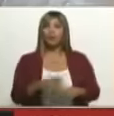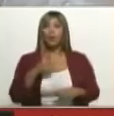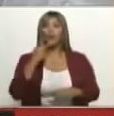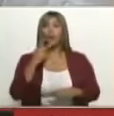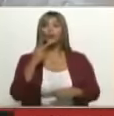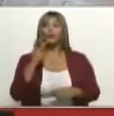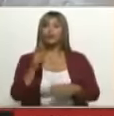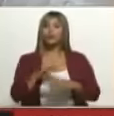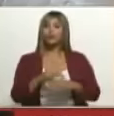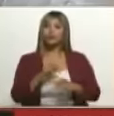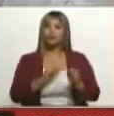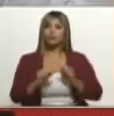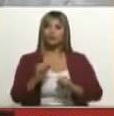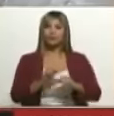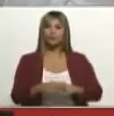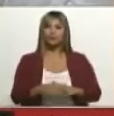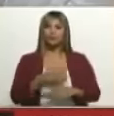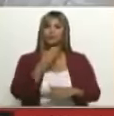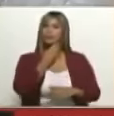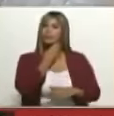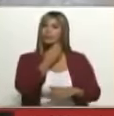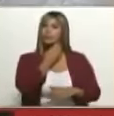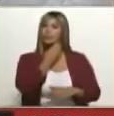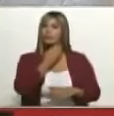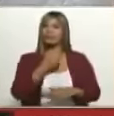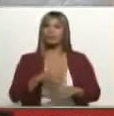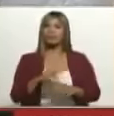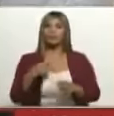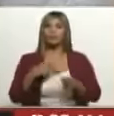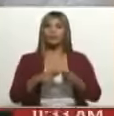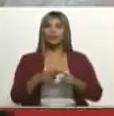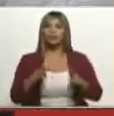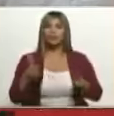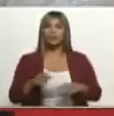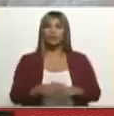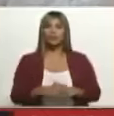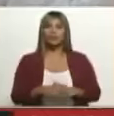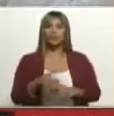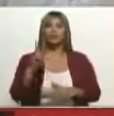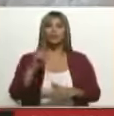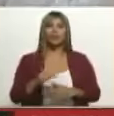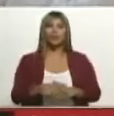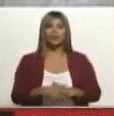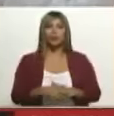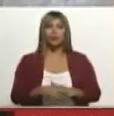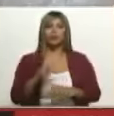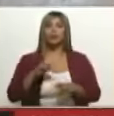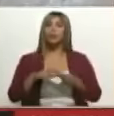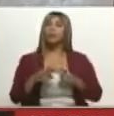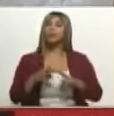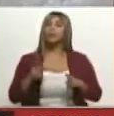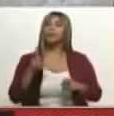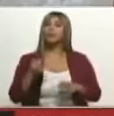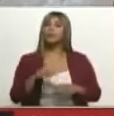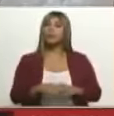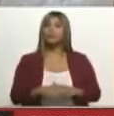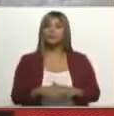Seguridad Ciudadana, los Cuadrantes de Paz y, por supuesto, las UPAS también.